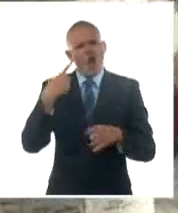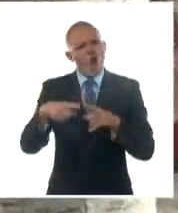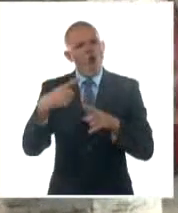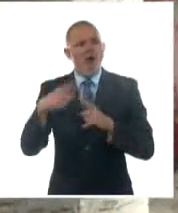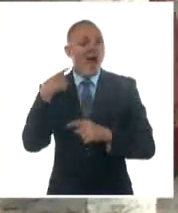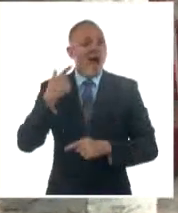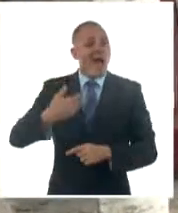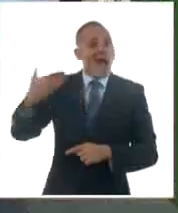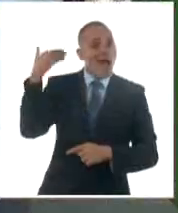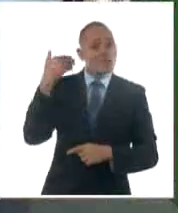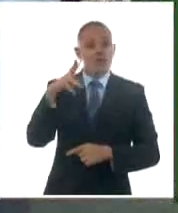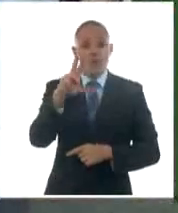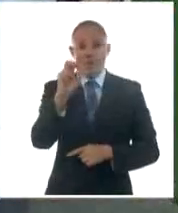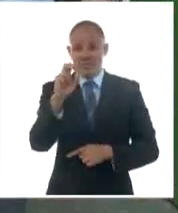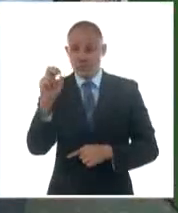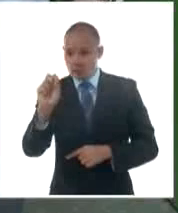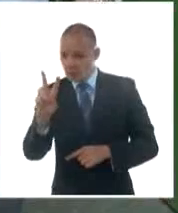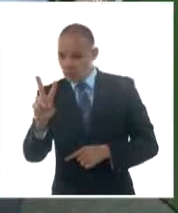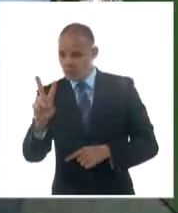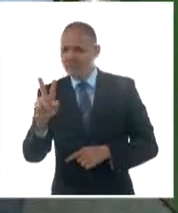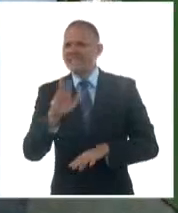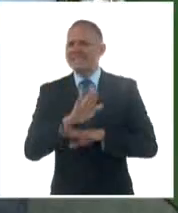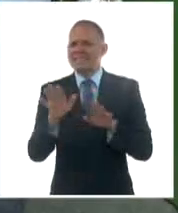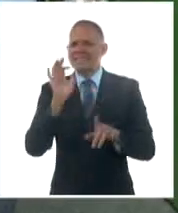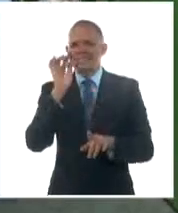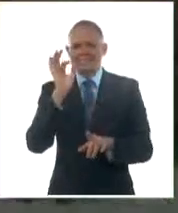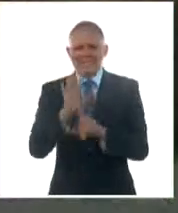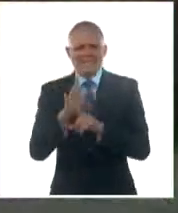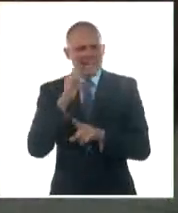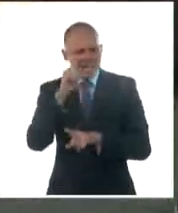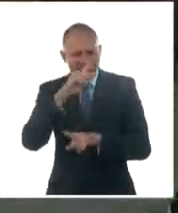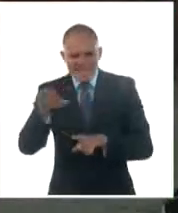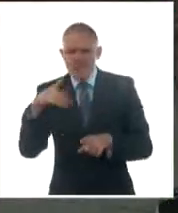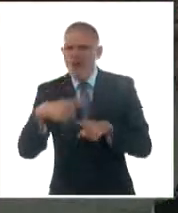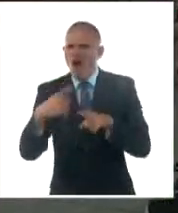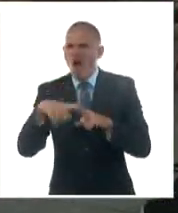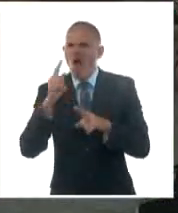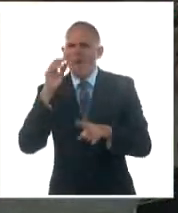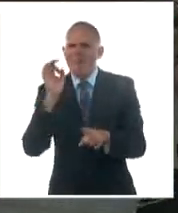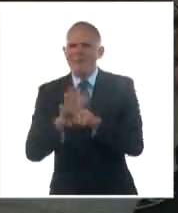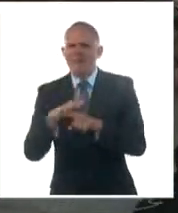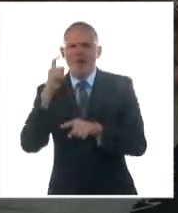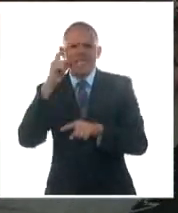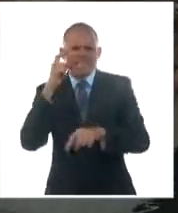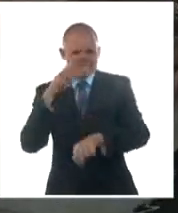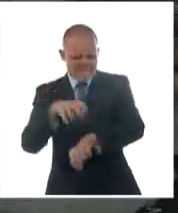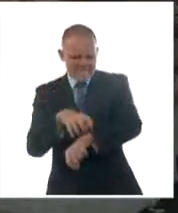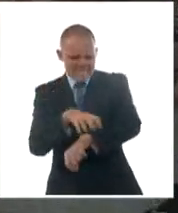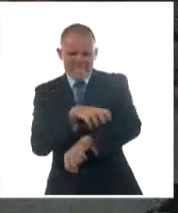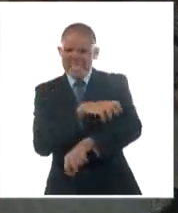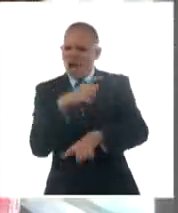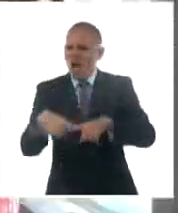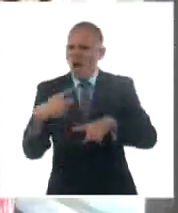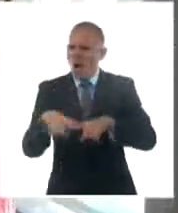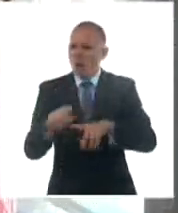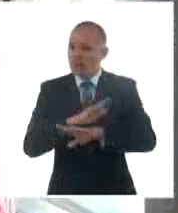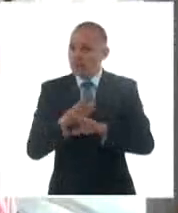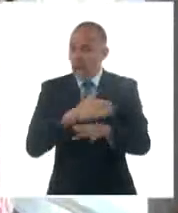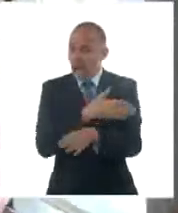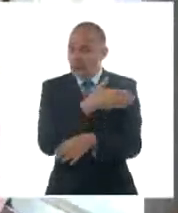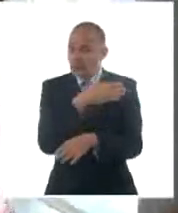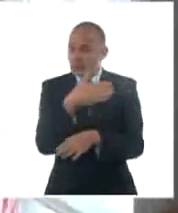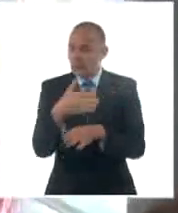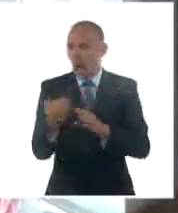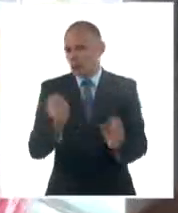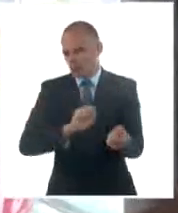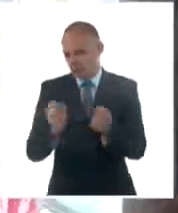año 2002. Más de 1 millón de personas de todas las edades en 40 países han sido vacunadas. Cada año